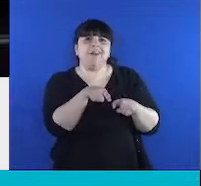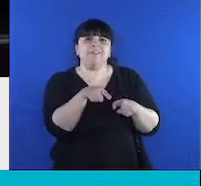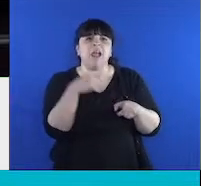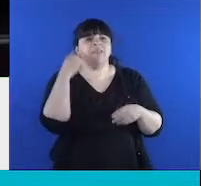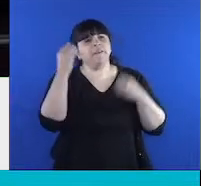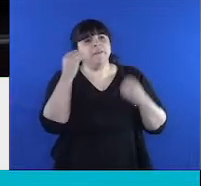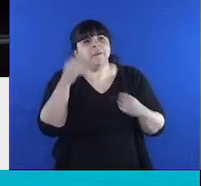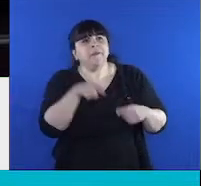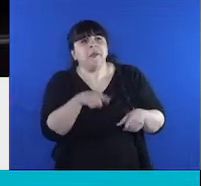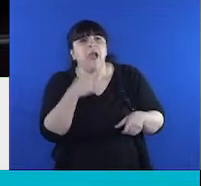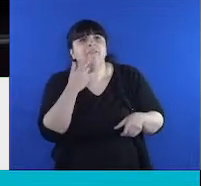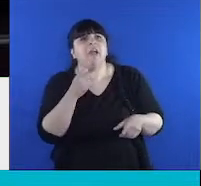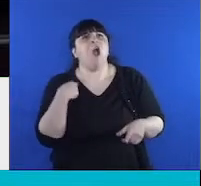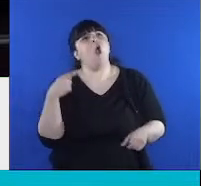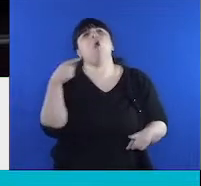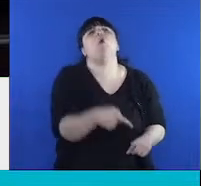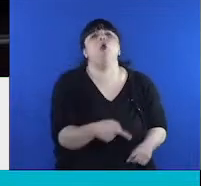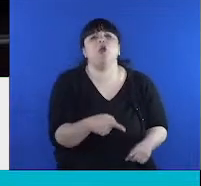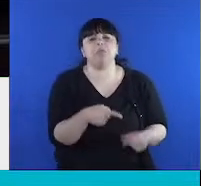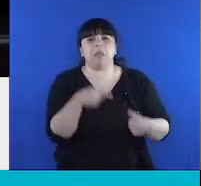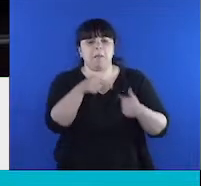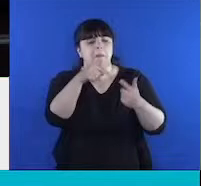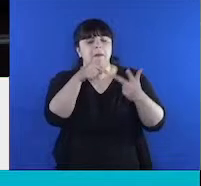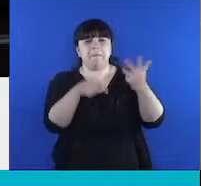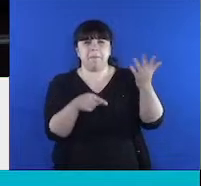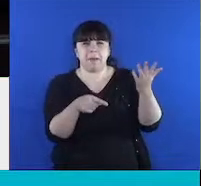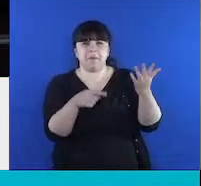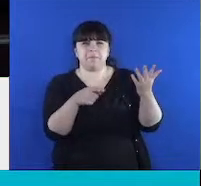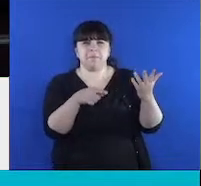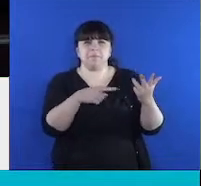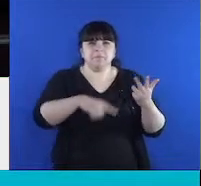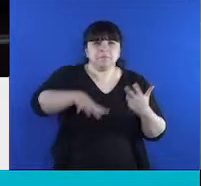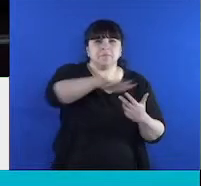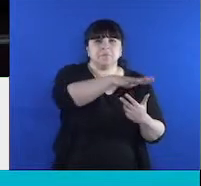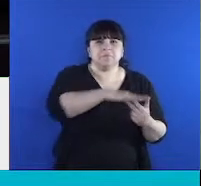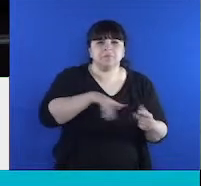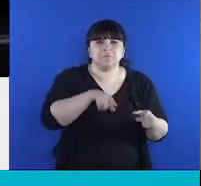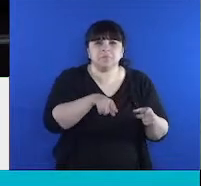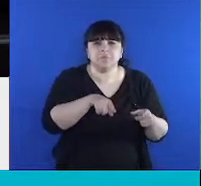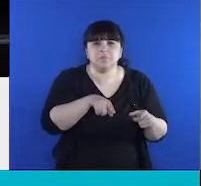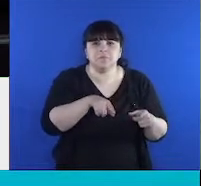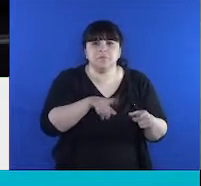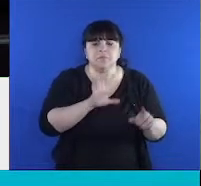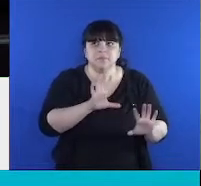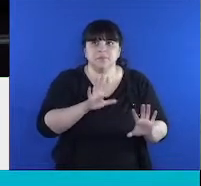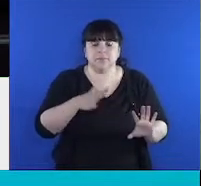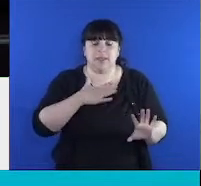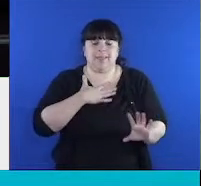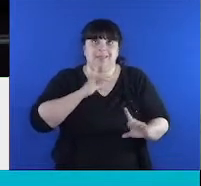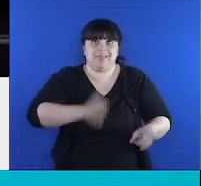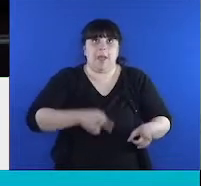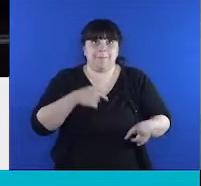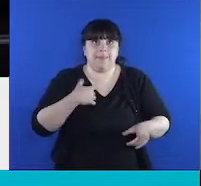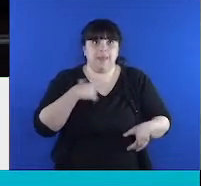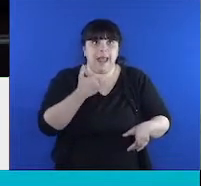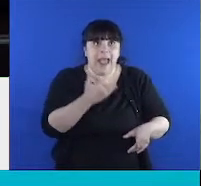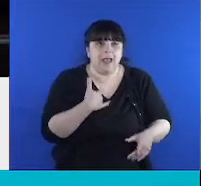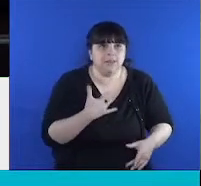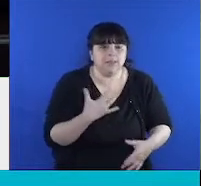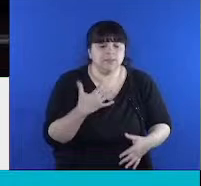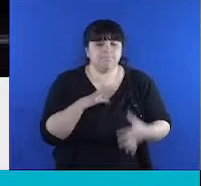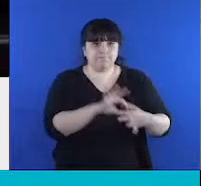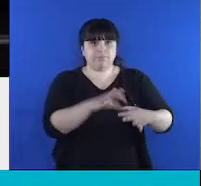oposición a quienes, y esto me toca además de cerca, por muchas